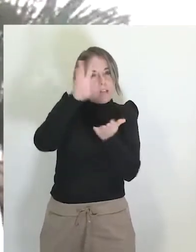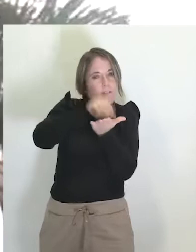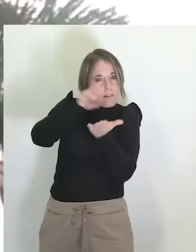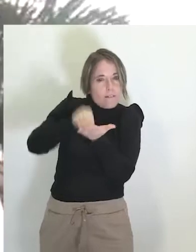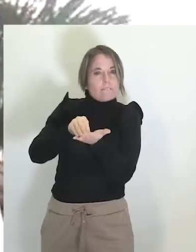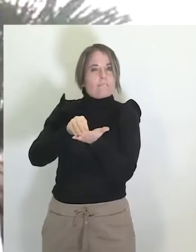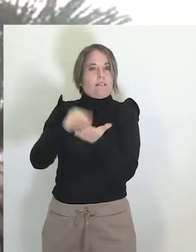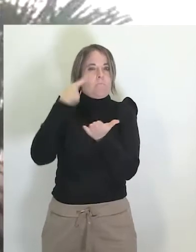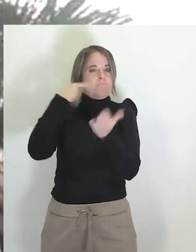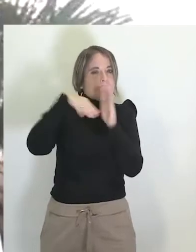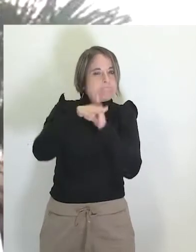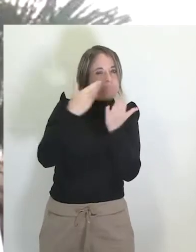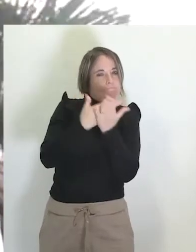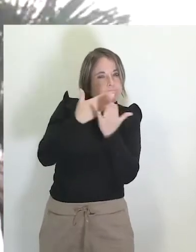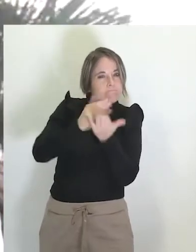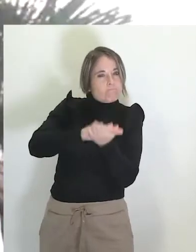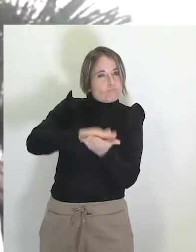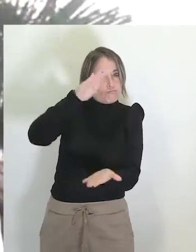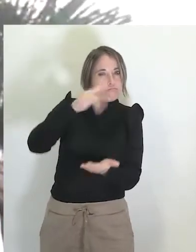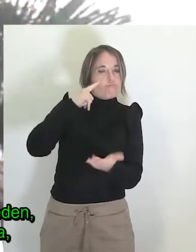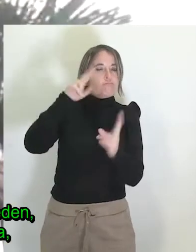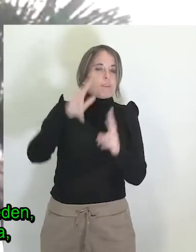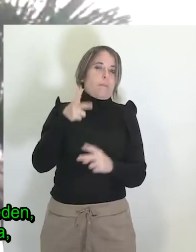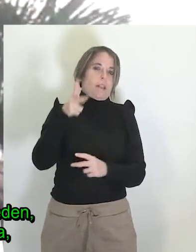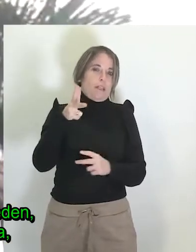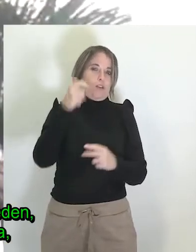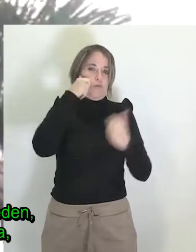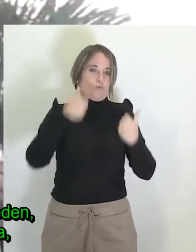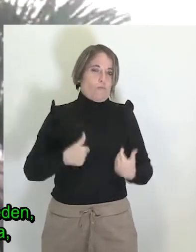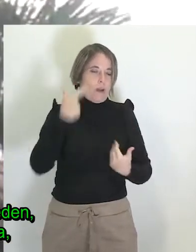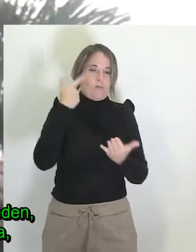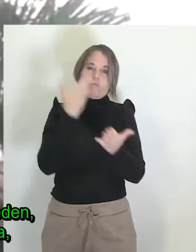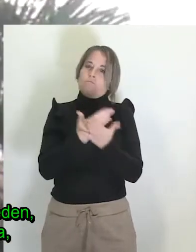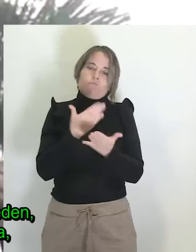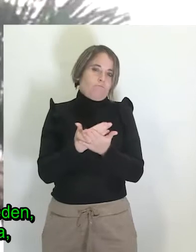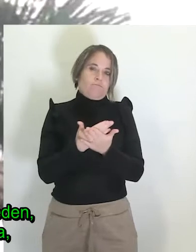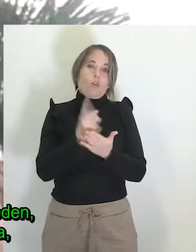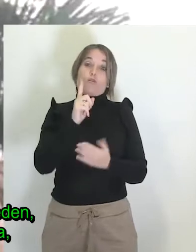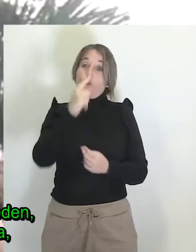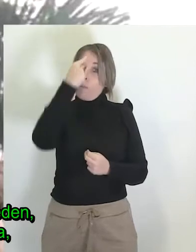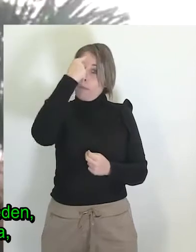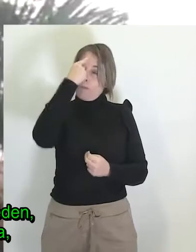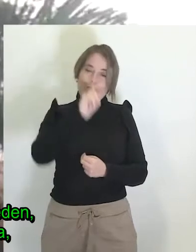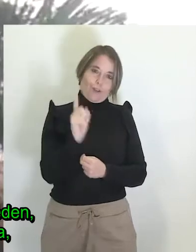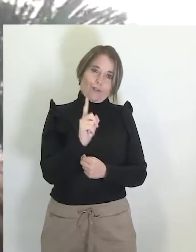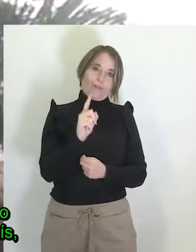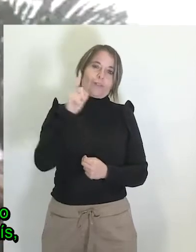de seguir registrando estas violaciones para que queden no solamente en la memoria. Tenemos que